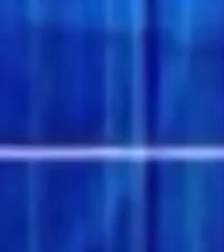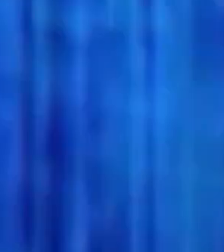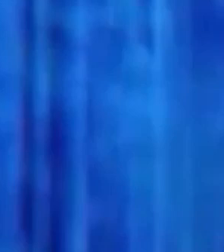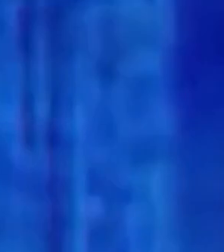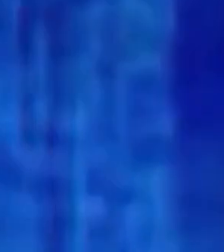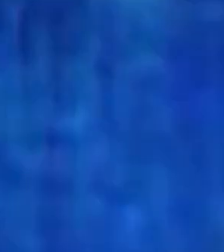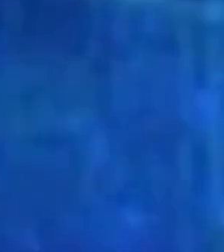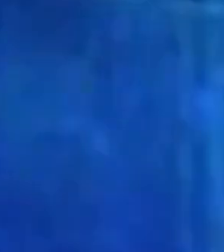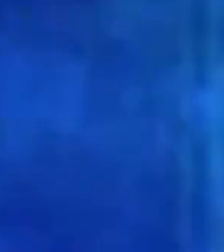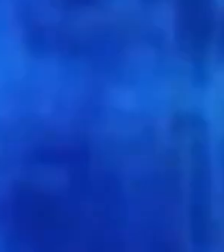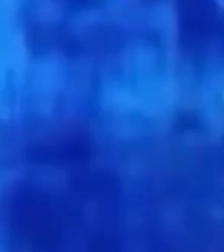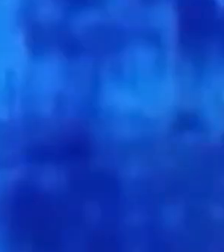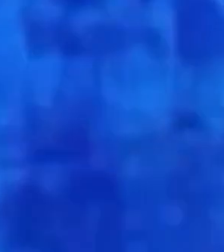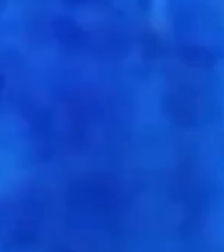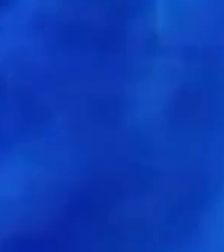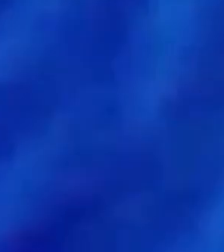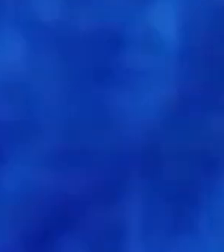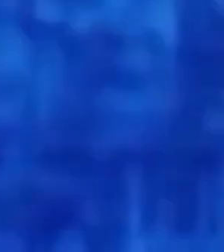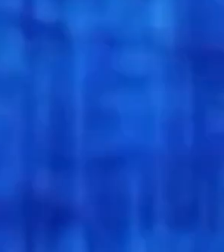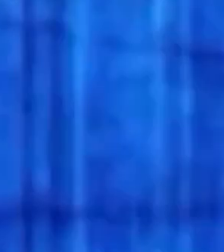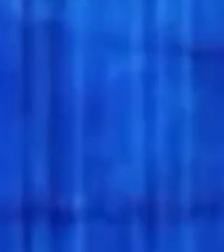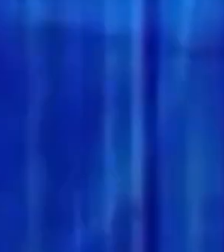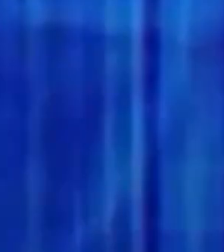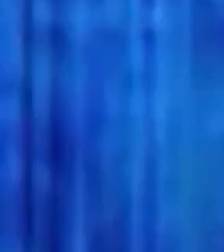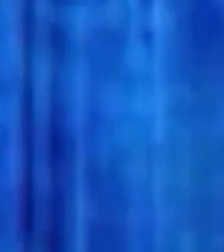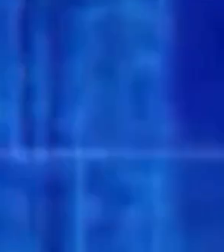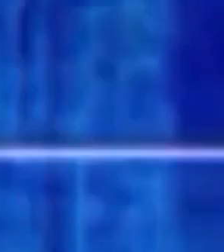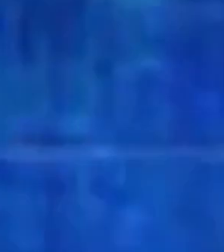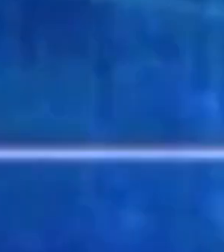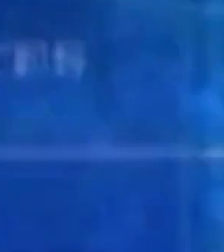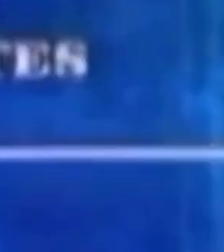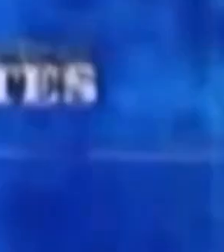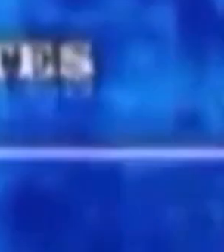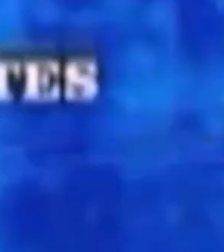la conducción del periodista Esteban Soriano Arrieta.